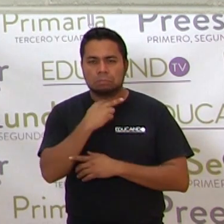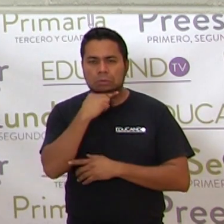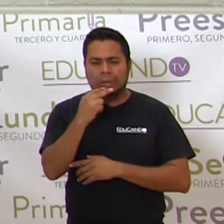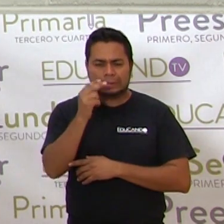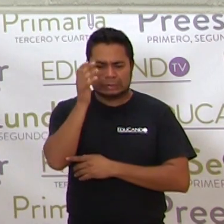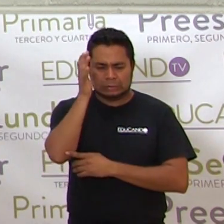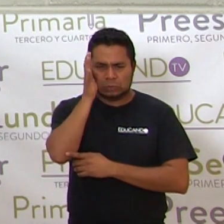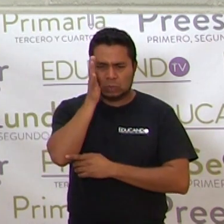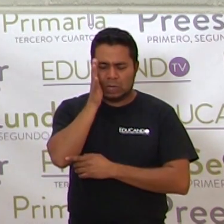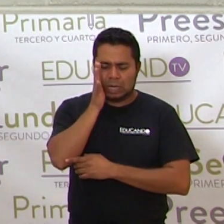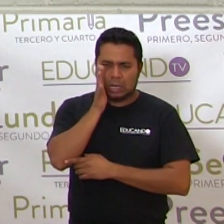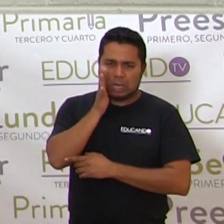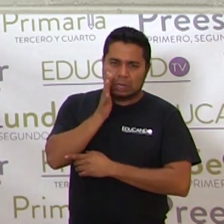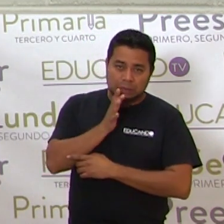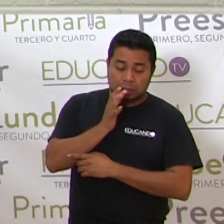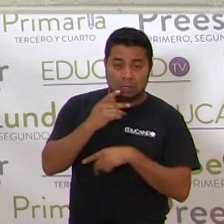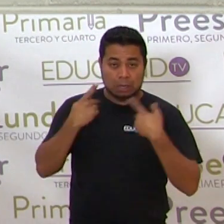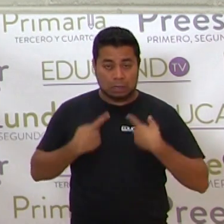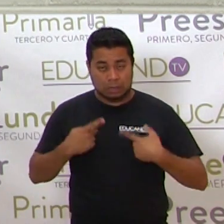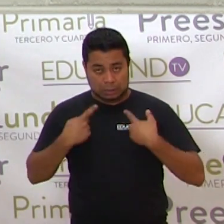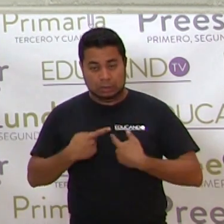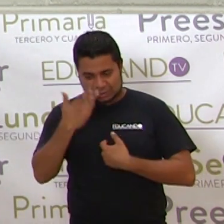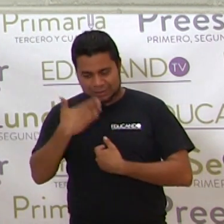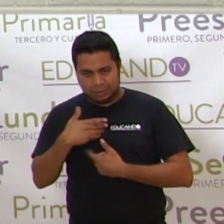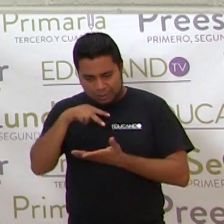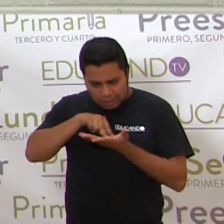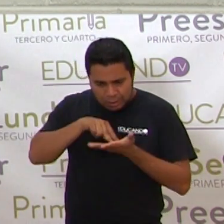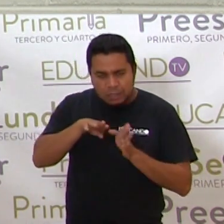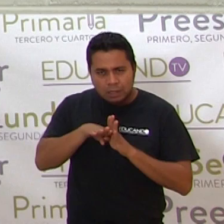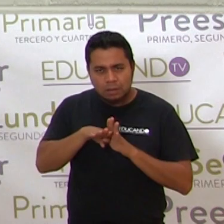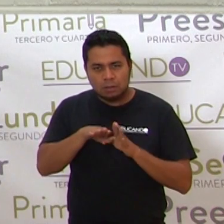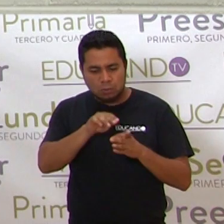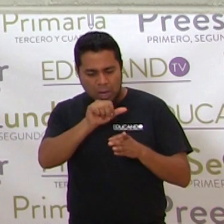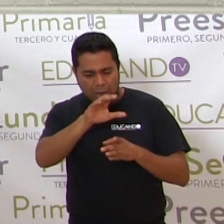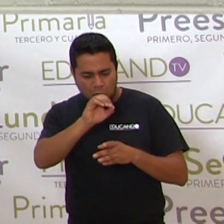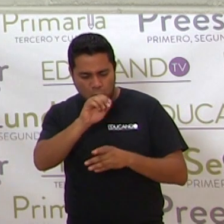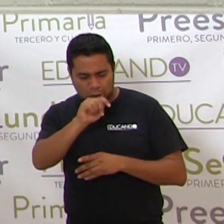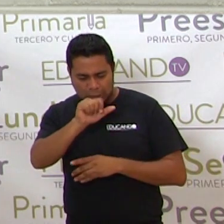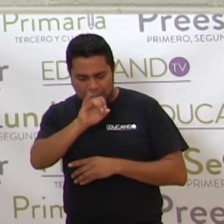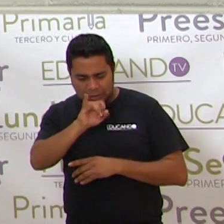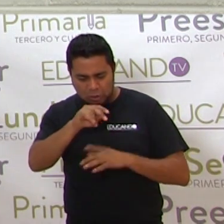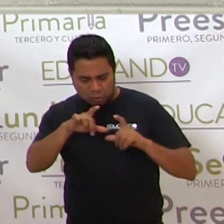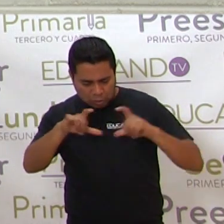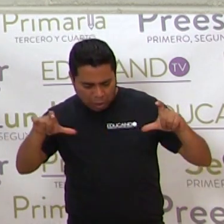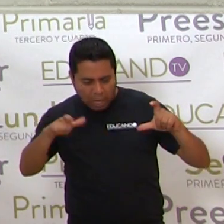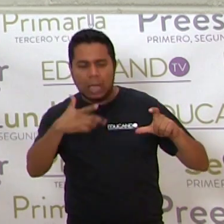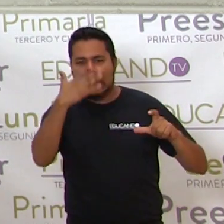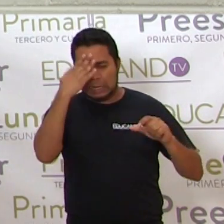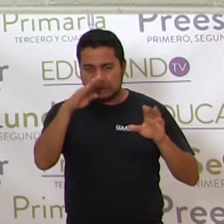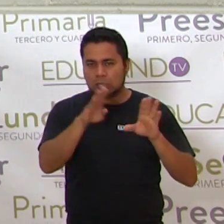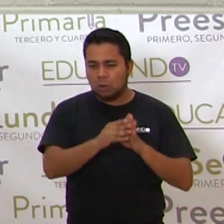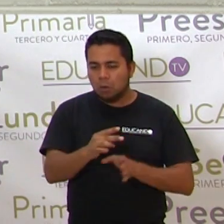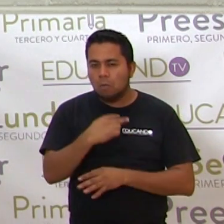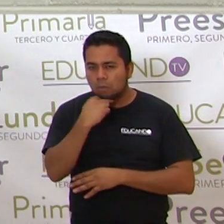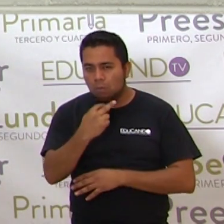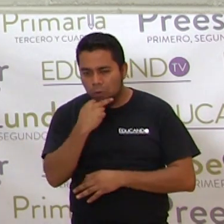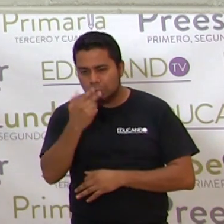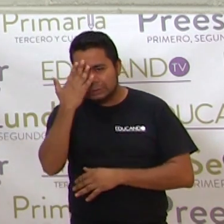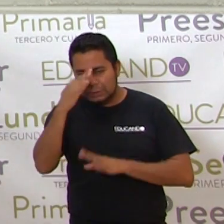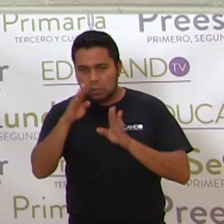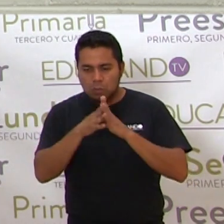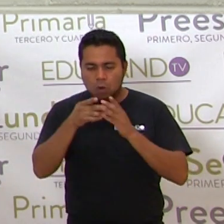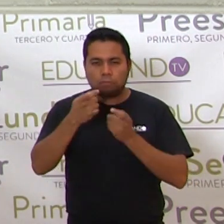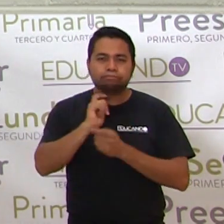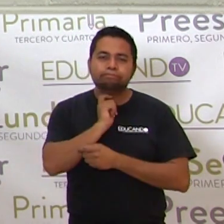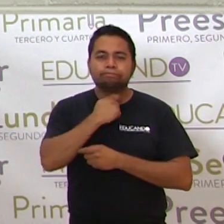baja, bien, el personaje ya va a saber que la acotación le da dicha indicación de cómo va a realizar su intervención.